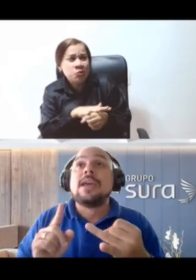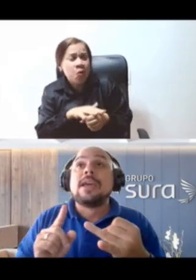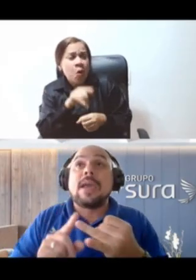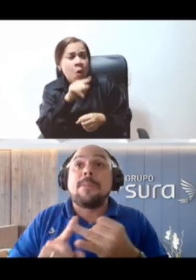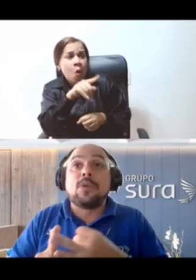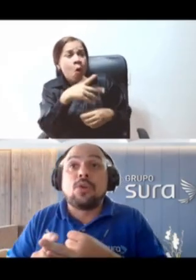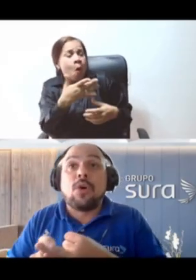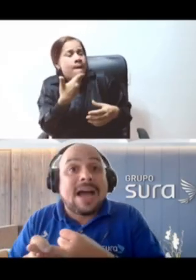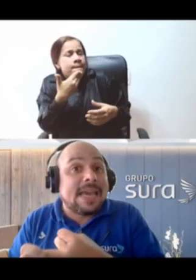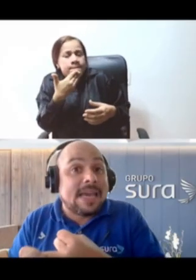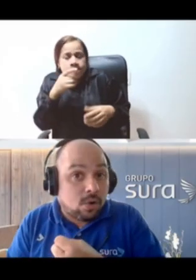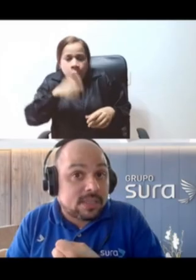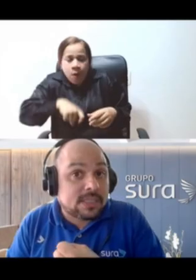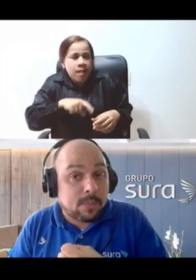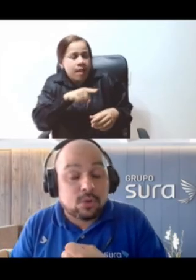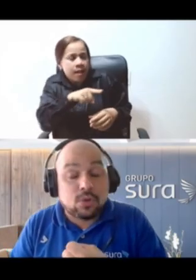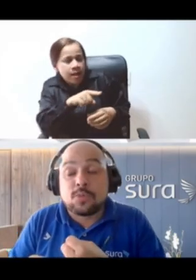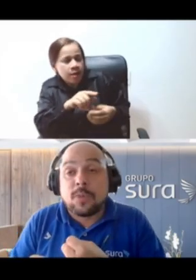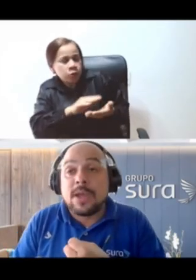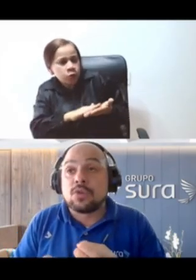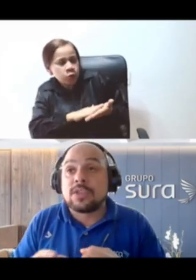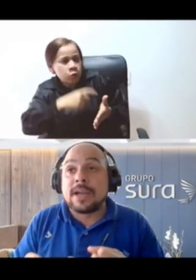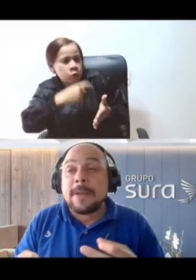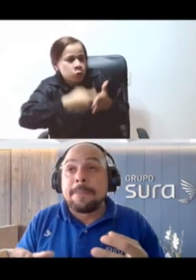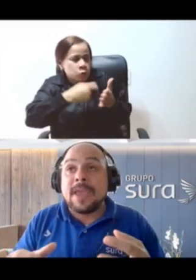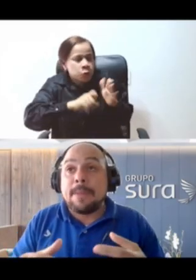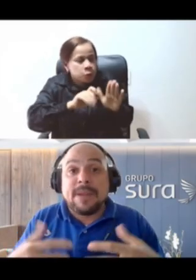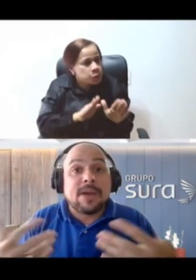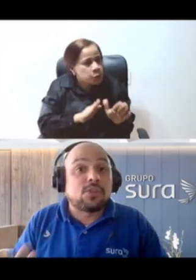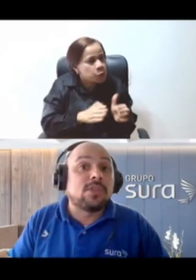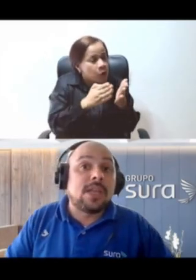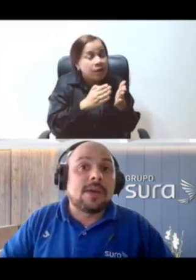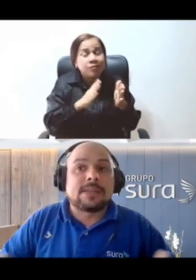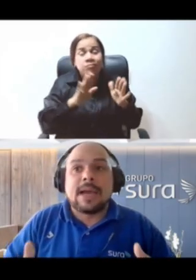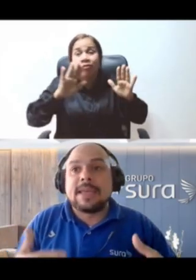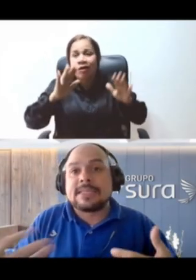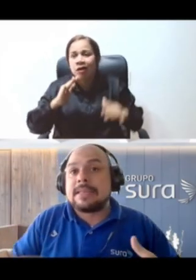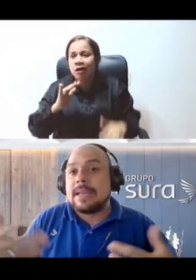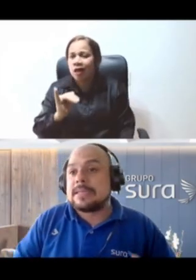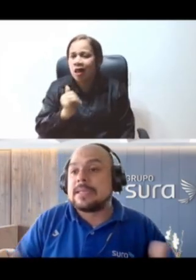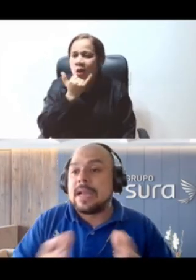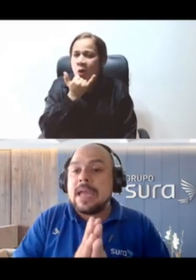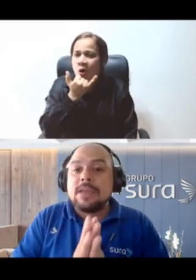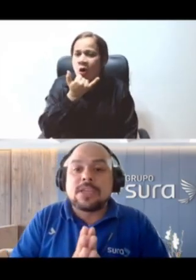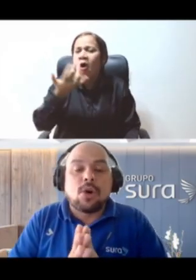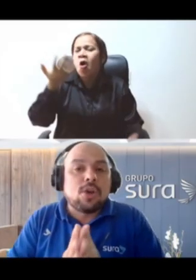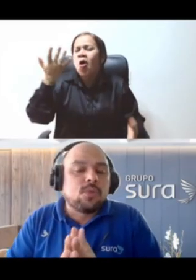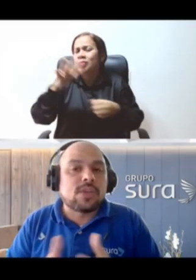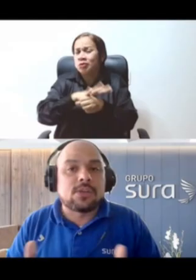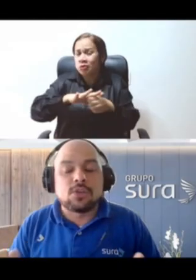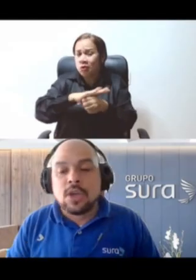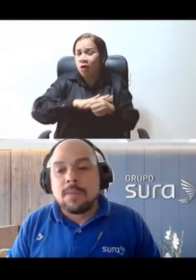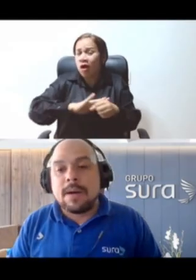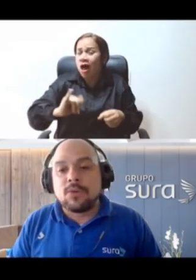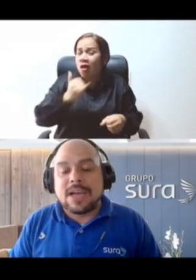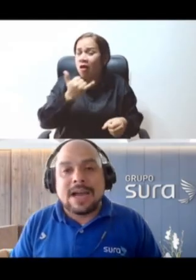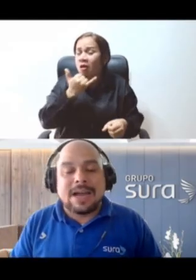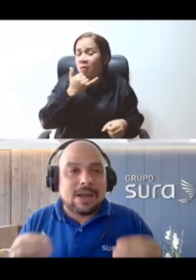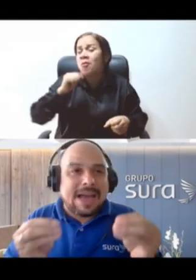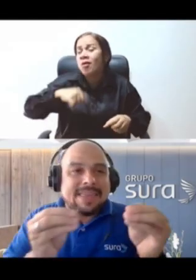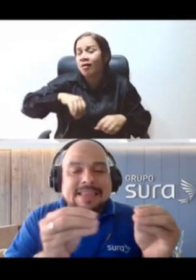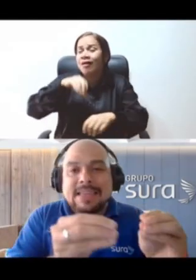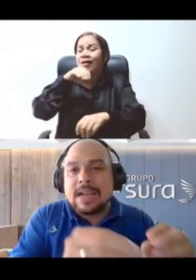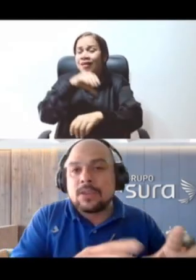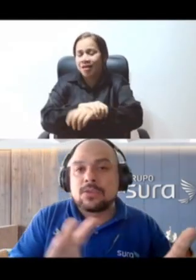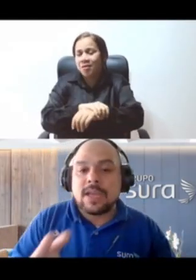de mejora, que de pronto hay errores que de pronto nos pueden costar privación de libertad, etcétera, etcétera. Entonces, hoy, muchachos,